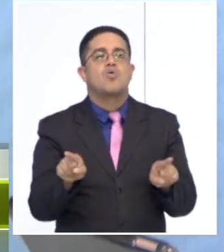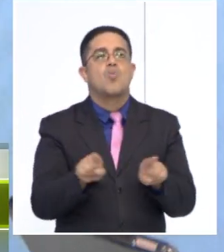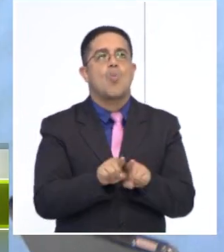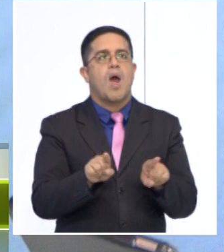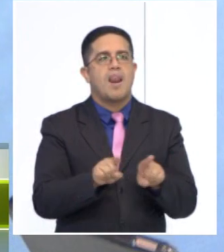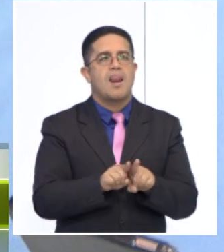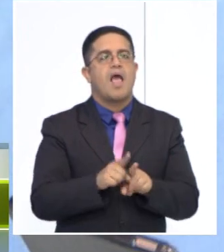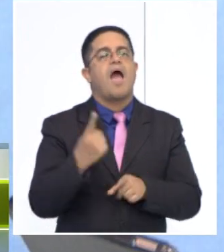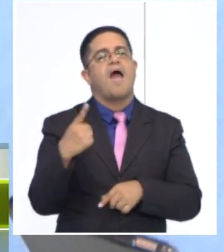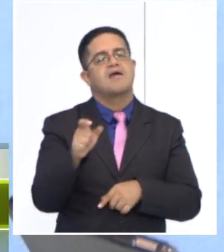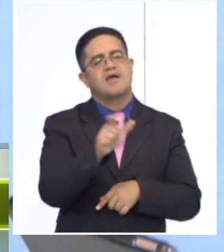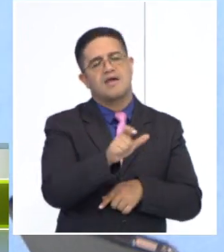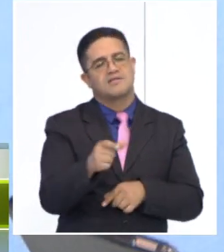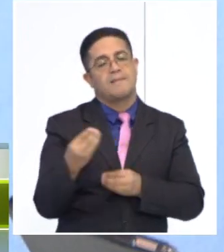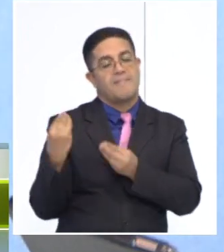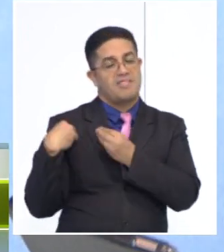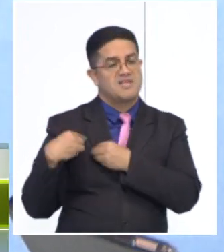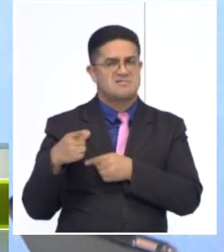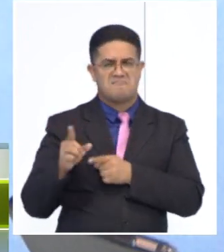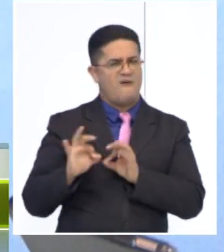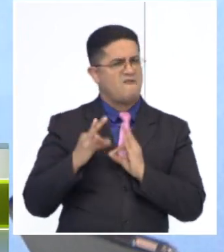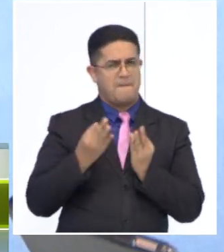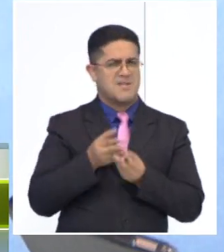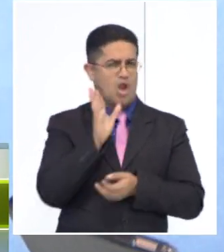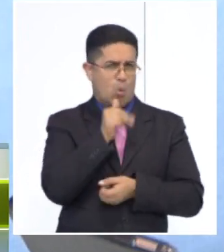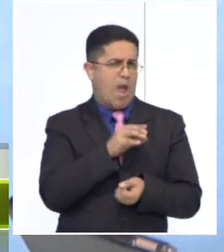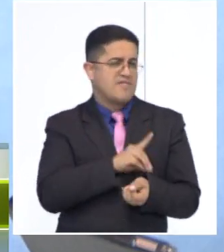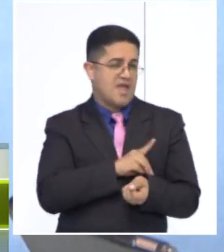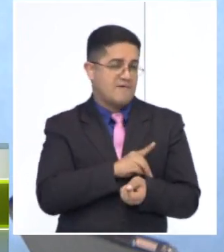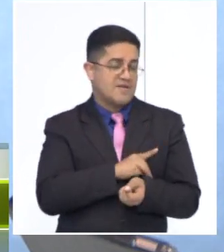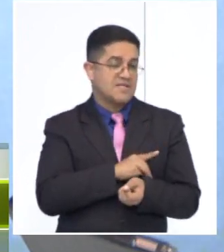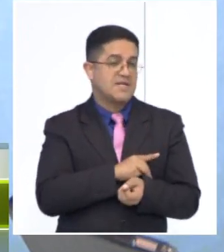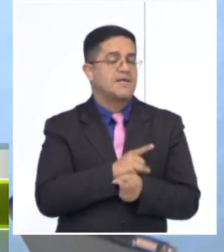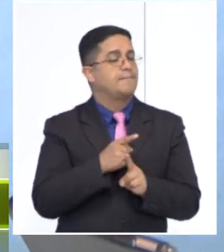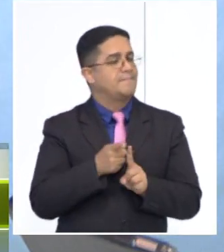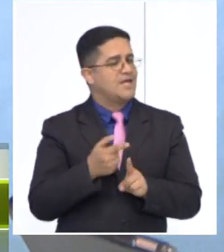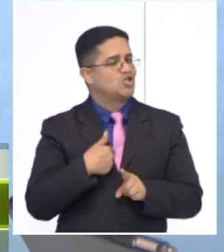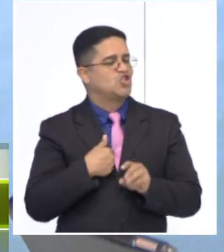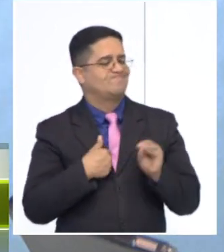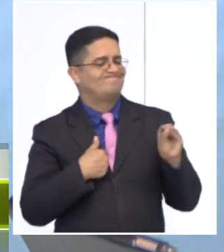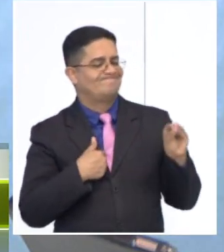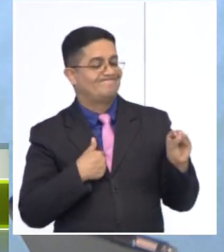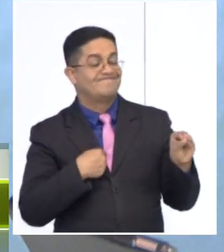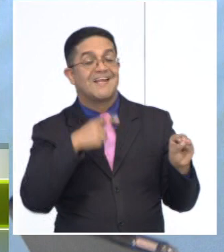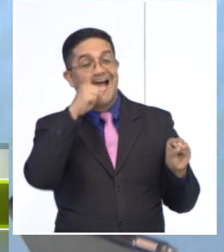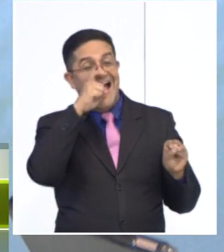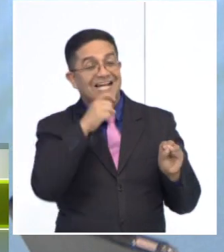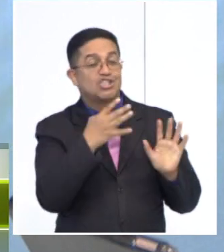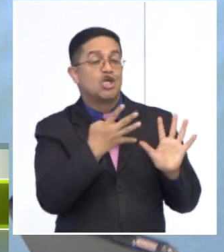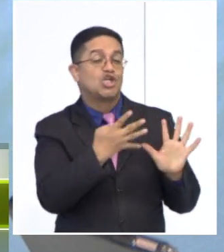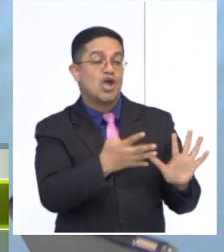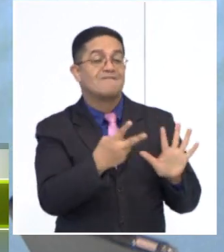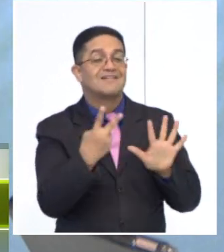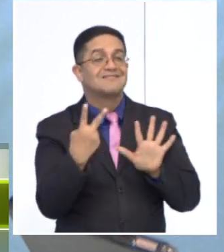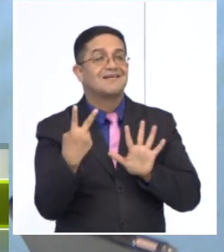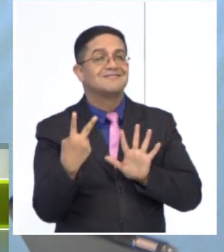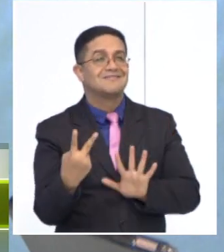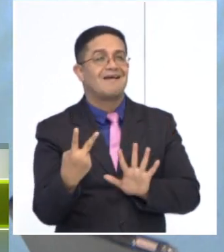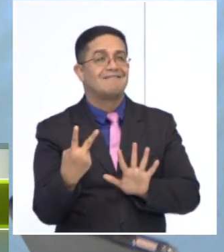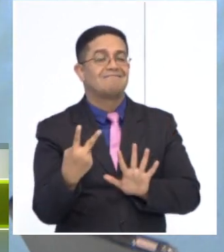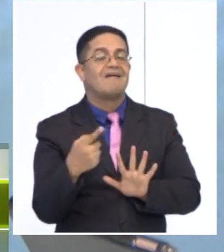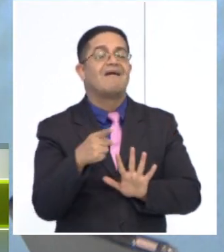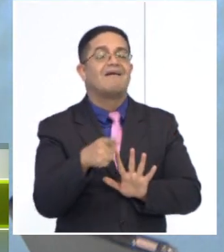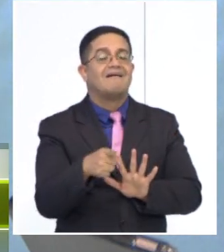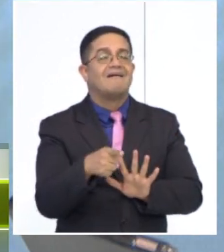hay gente que me dice, en mi familia no hay diabéticos, pero siempre les digo que en el año 97 el criterio de diagnóstico de diabetes